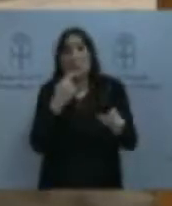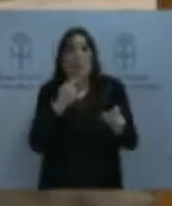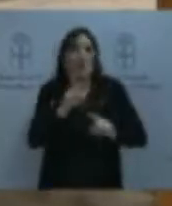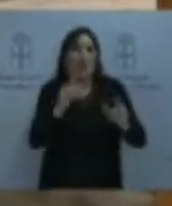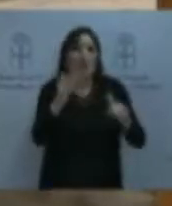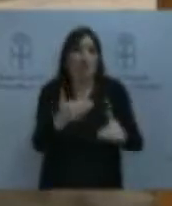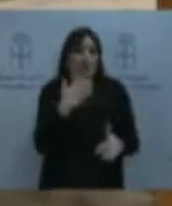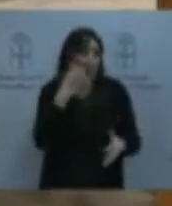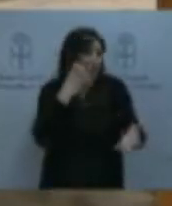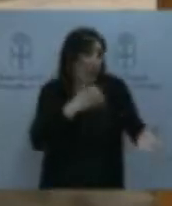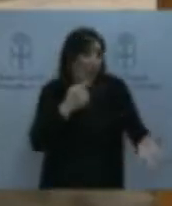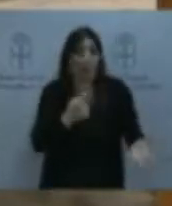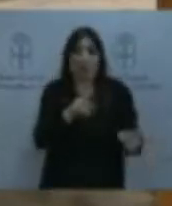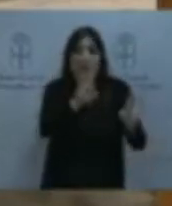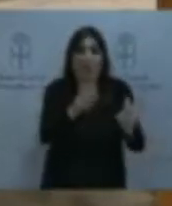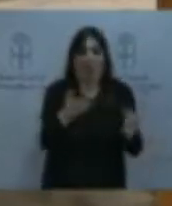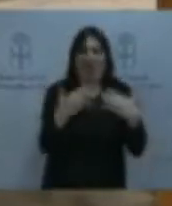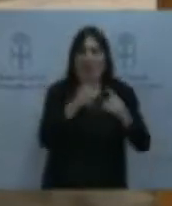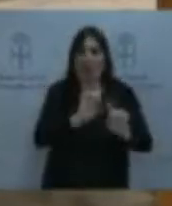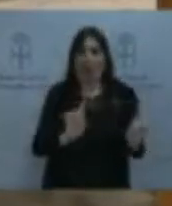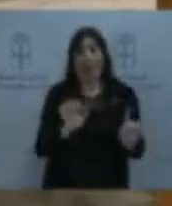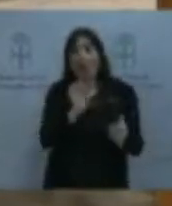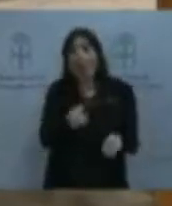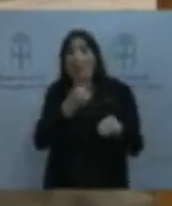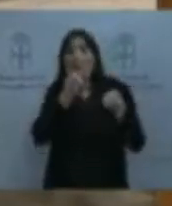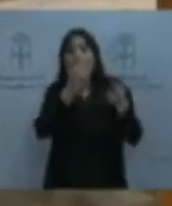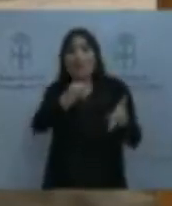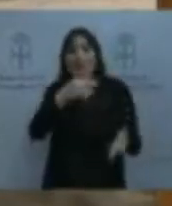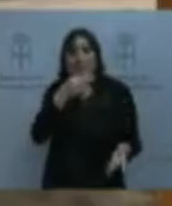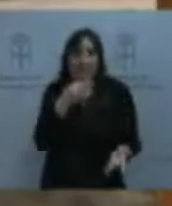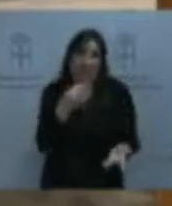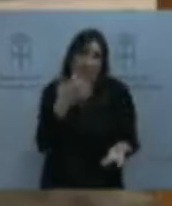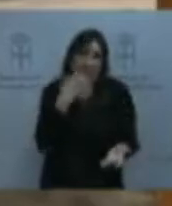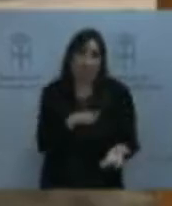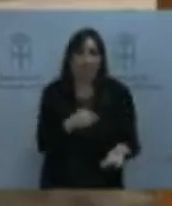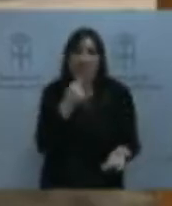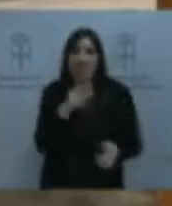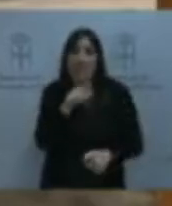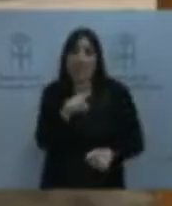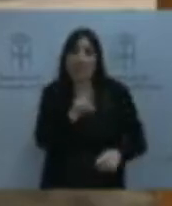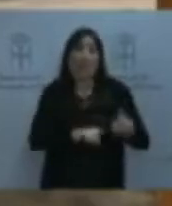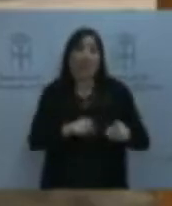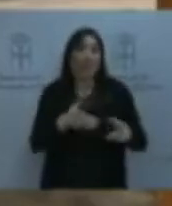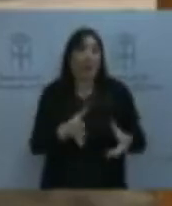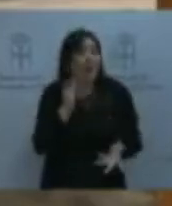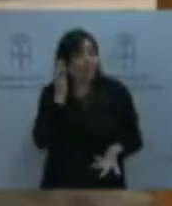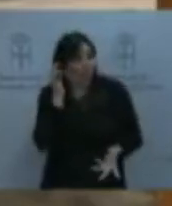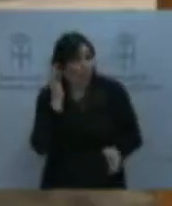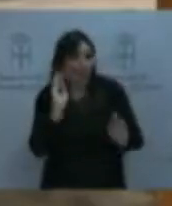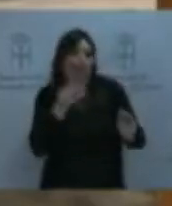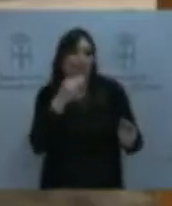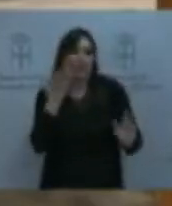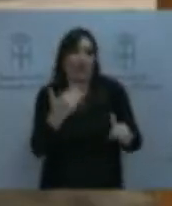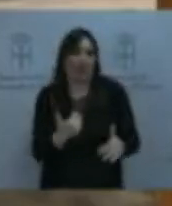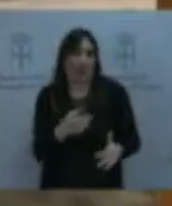pues declaraciones salidas de tono en las que dicen que el problema es que las mujeres no tienen formación, decía la hermana de Ana Botella